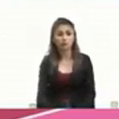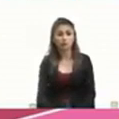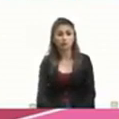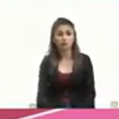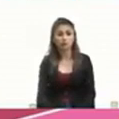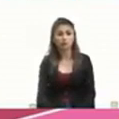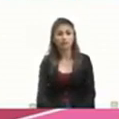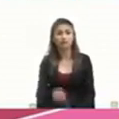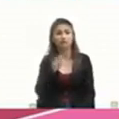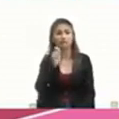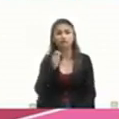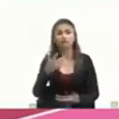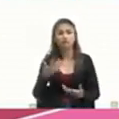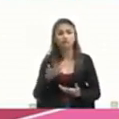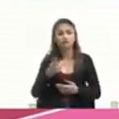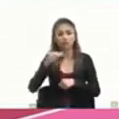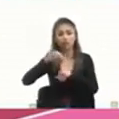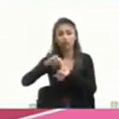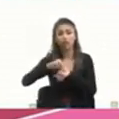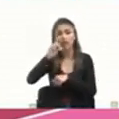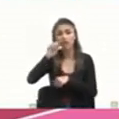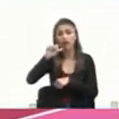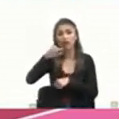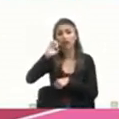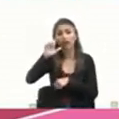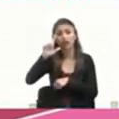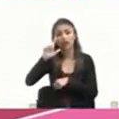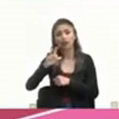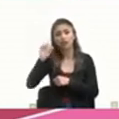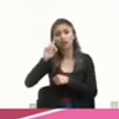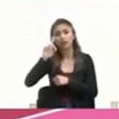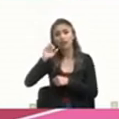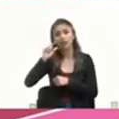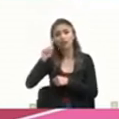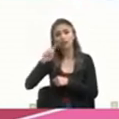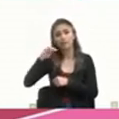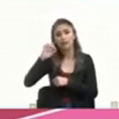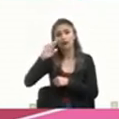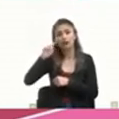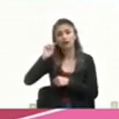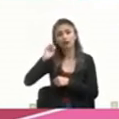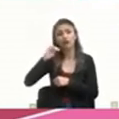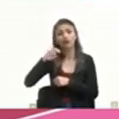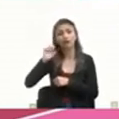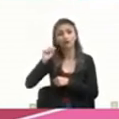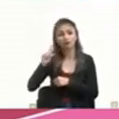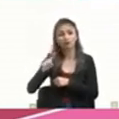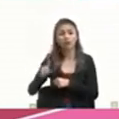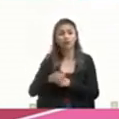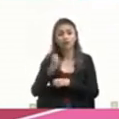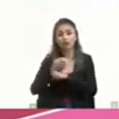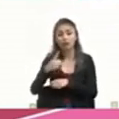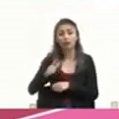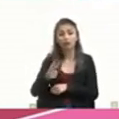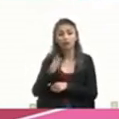transcurre, del doctor Daniel Díaz Martínez, que es el titular del ISAPEG, de la Secretaría del Estado de